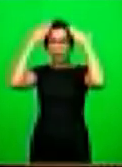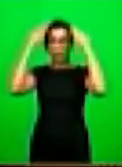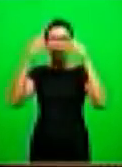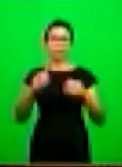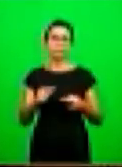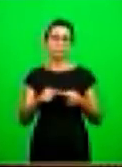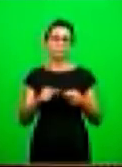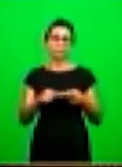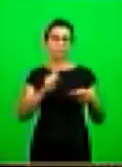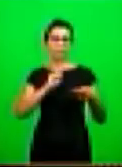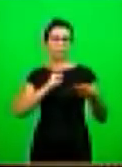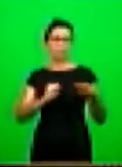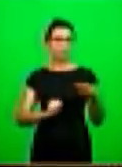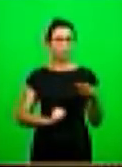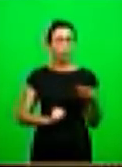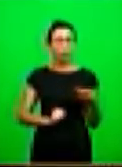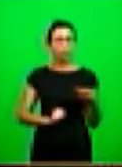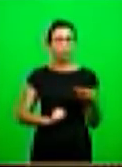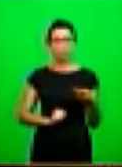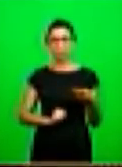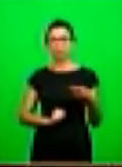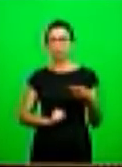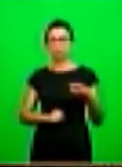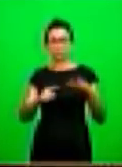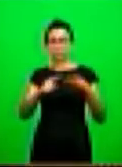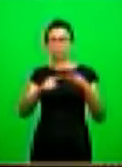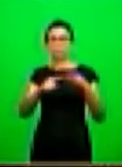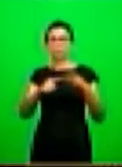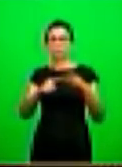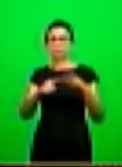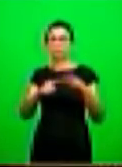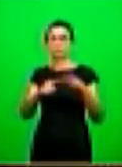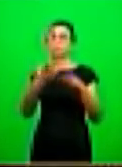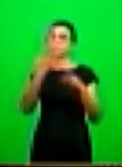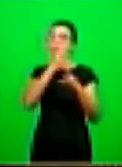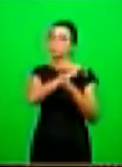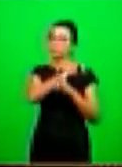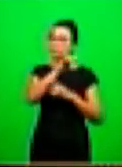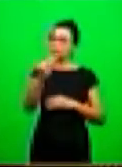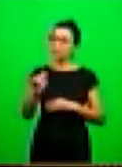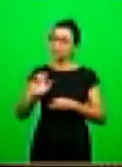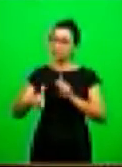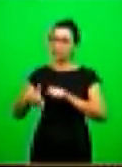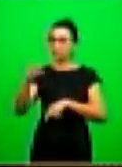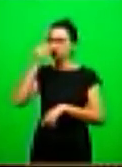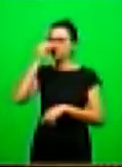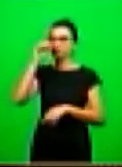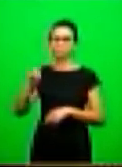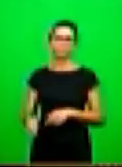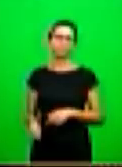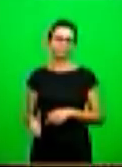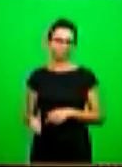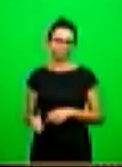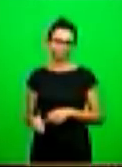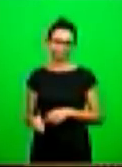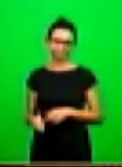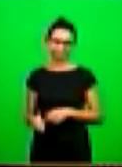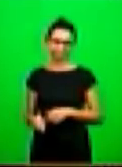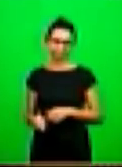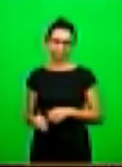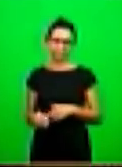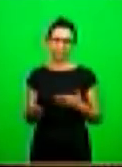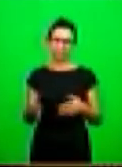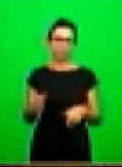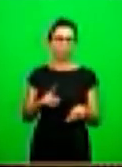sacerdotes, principalmente los profetas, abandonaron aquello que era el proyecto de Dios.